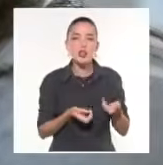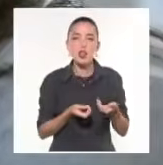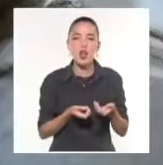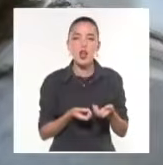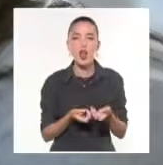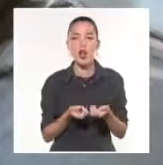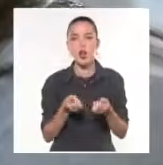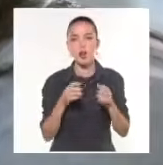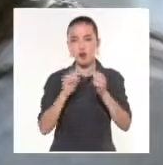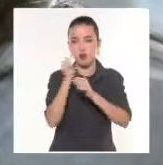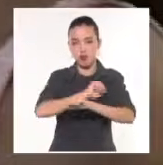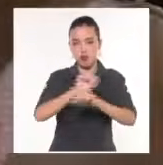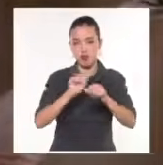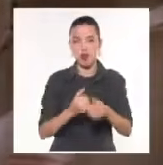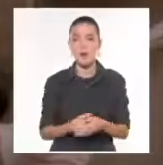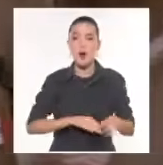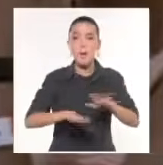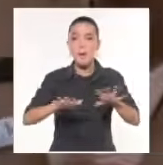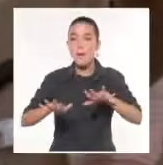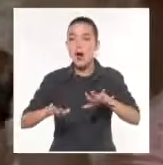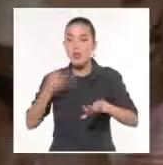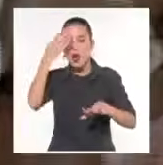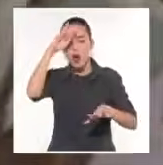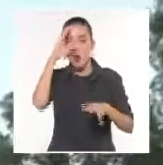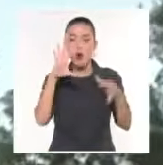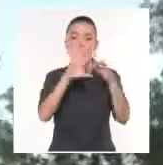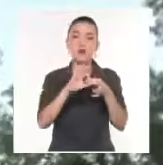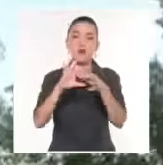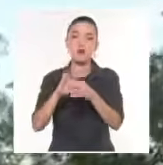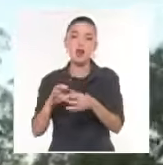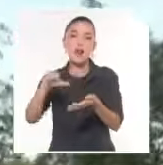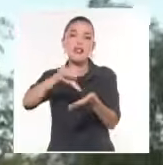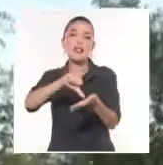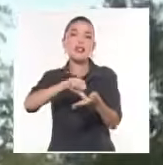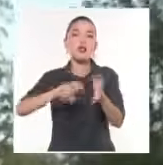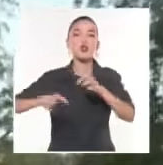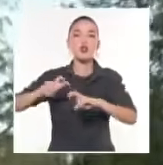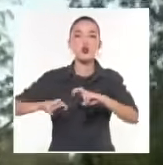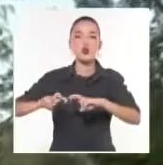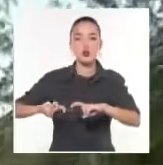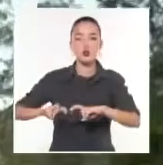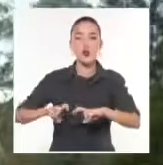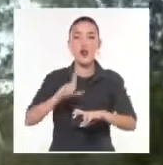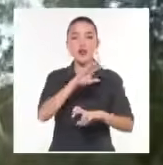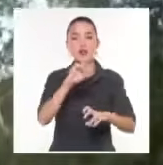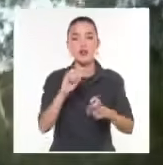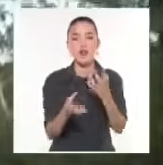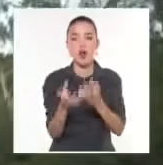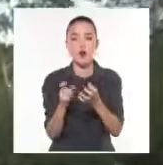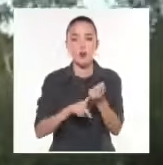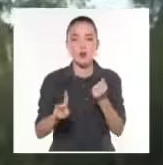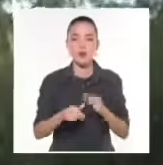entrenamiento tuvo lugar en Cuba, coordinado por el Centro de Estudios Ambientales de Cienfuegos. El centro está muy